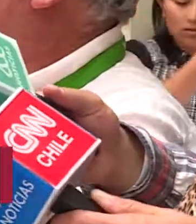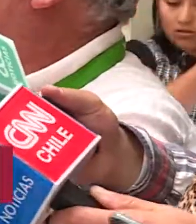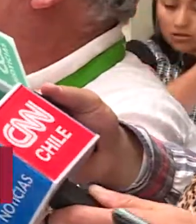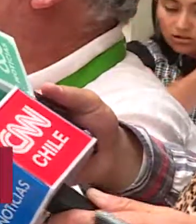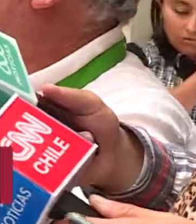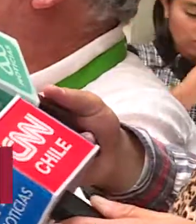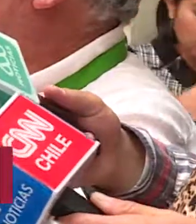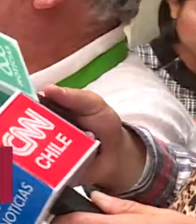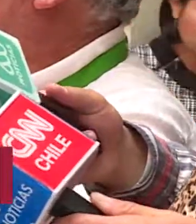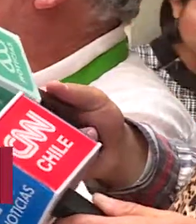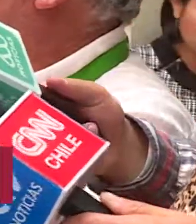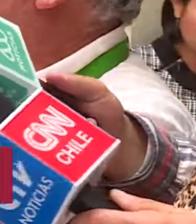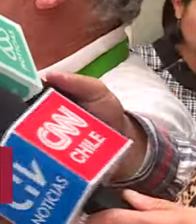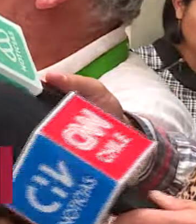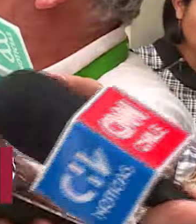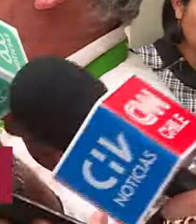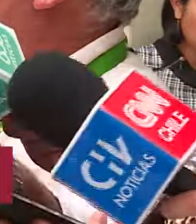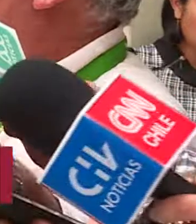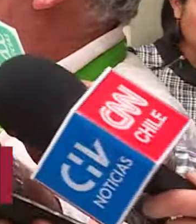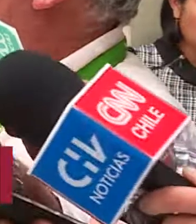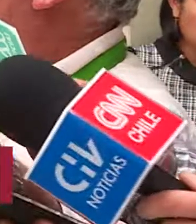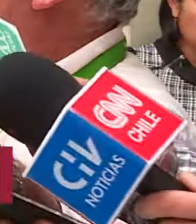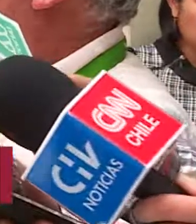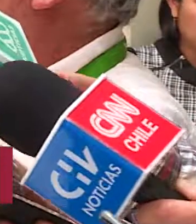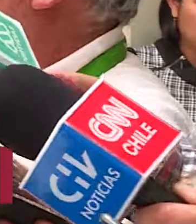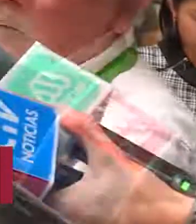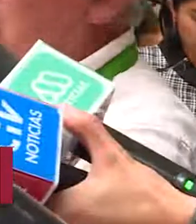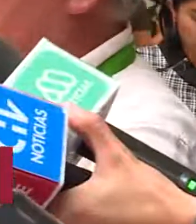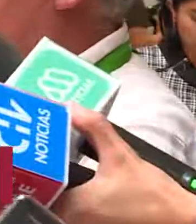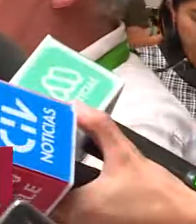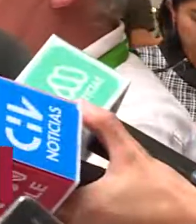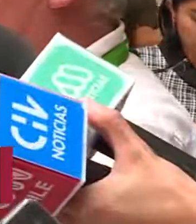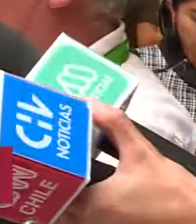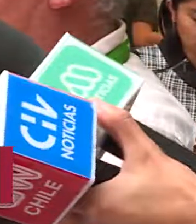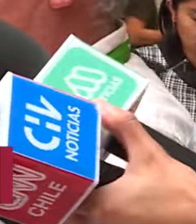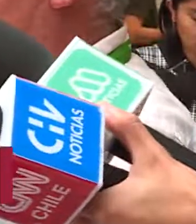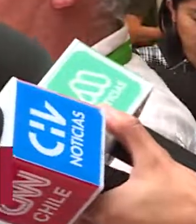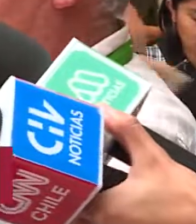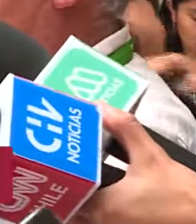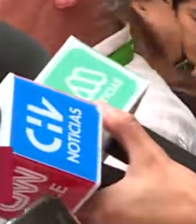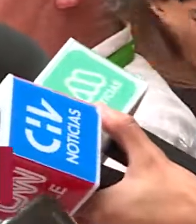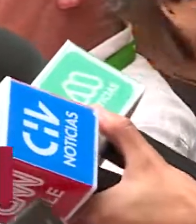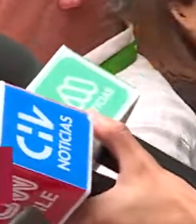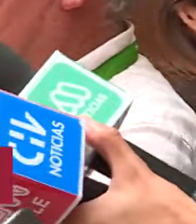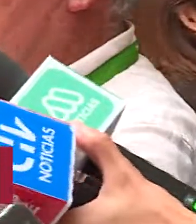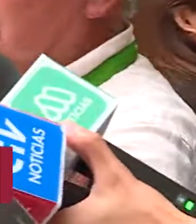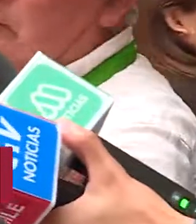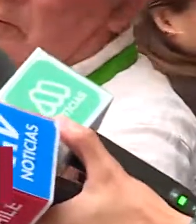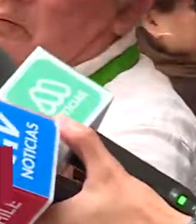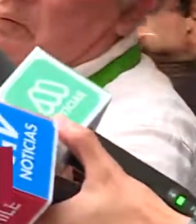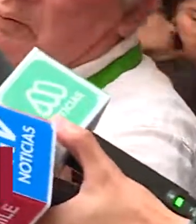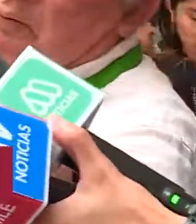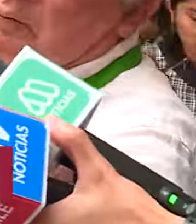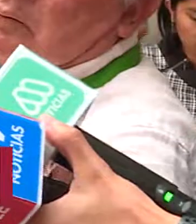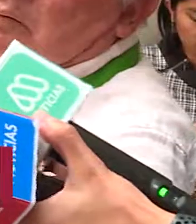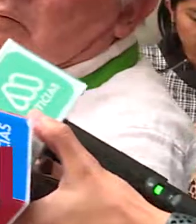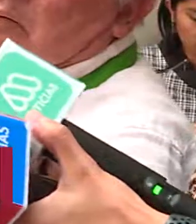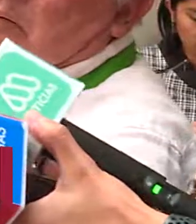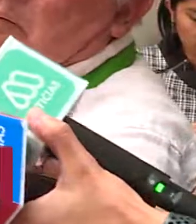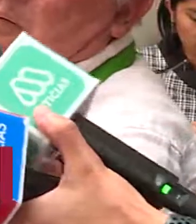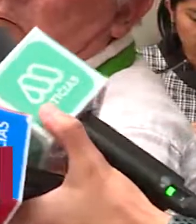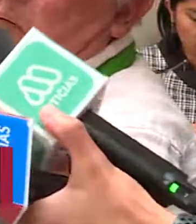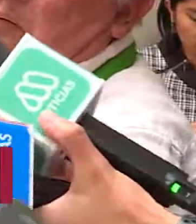no aplicarse a este tipo de conducta. Nosotros repudiamos, ¿no?, todas